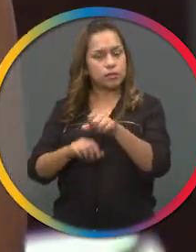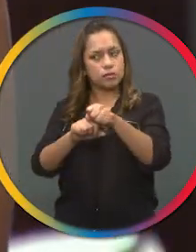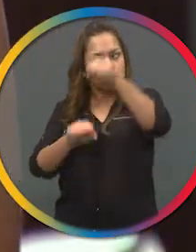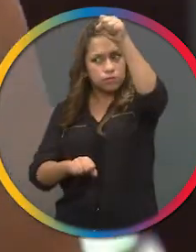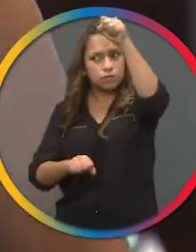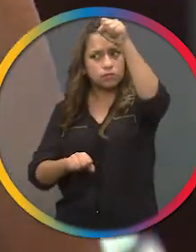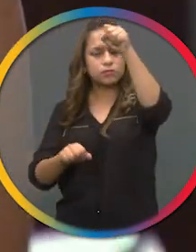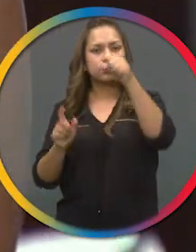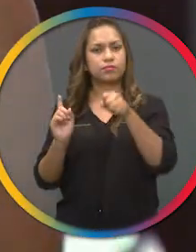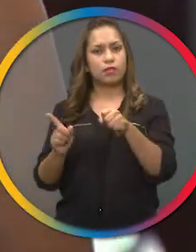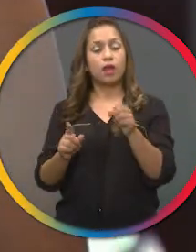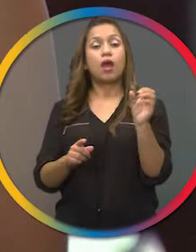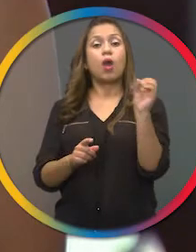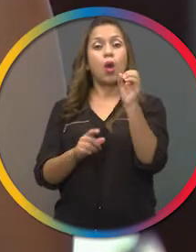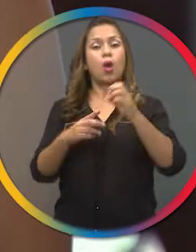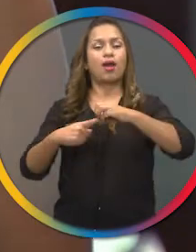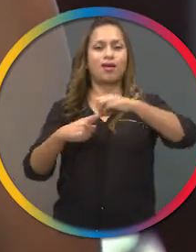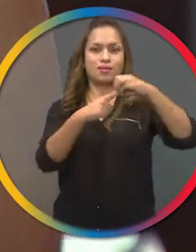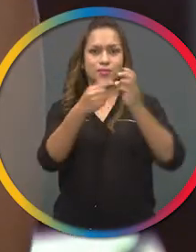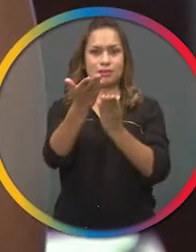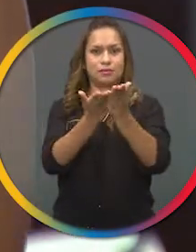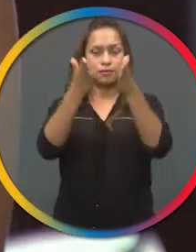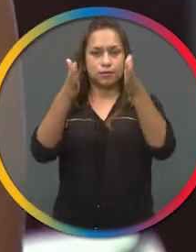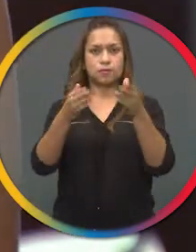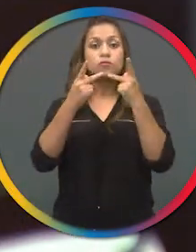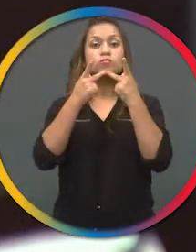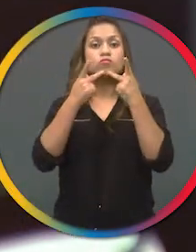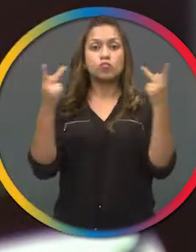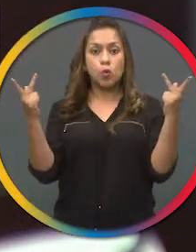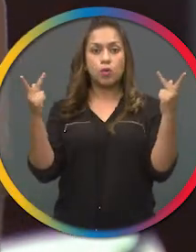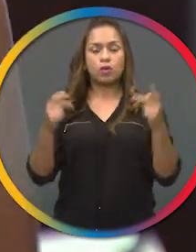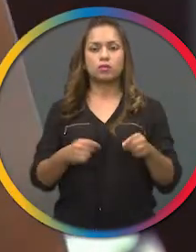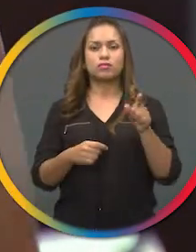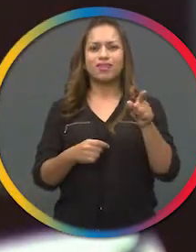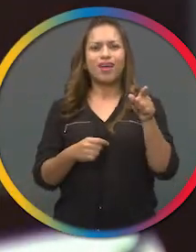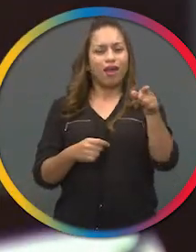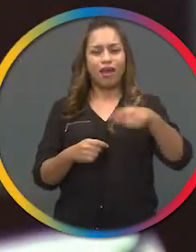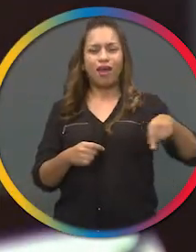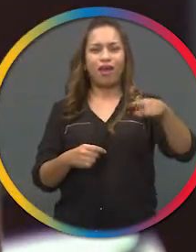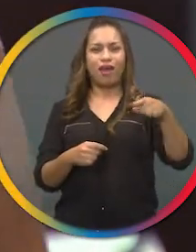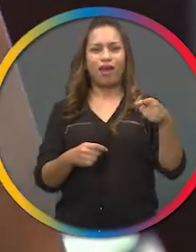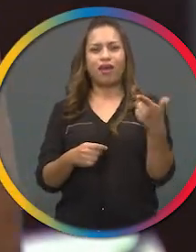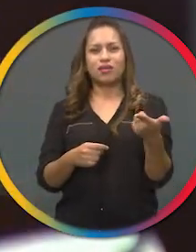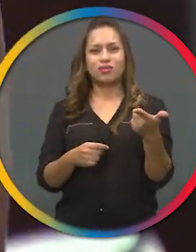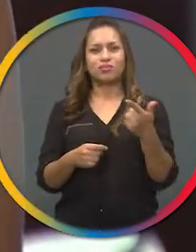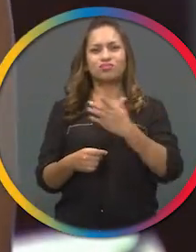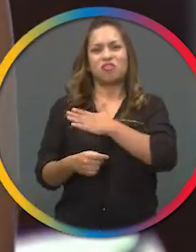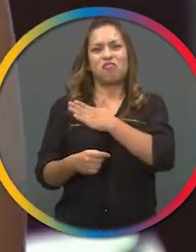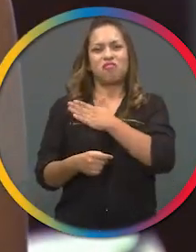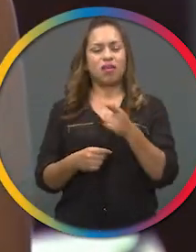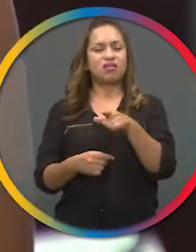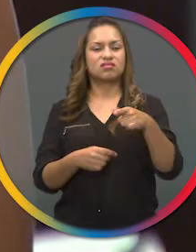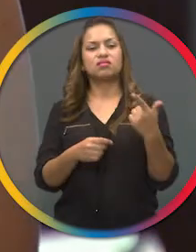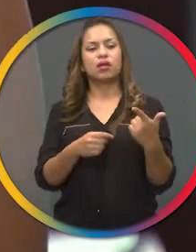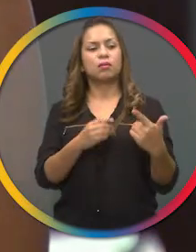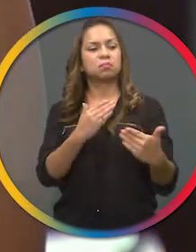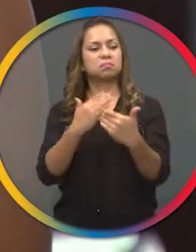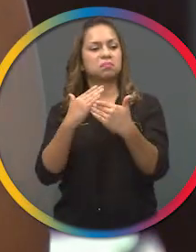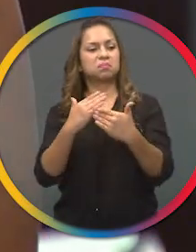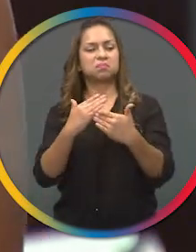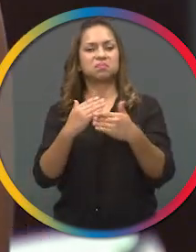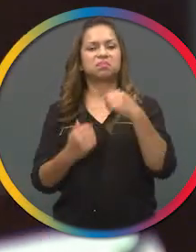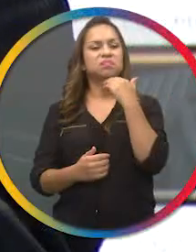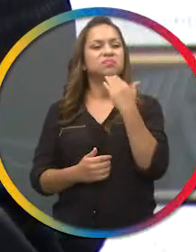especial de los dineros de los servidores públicos que traicionan la confianza, el encargo que le dio el